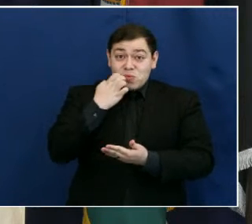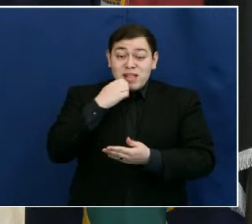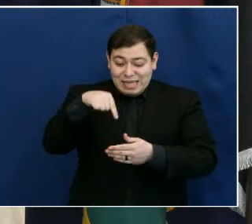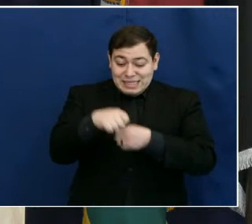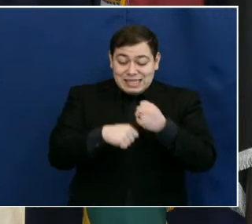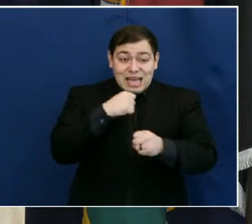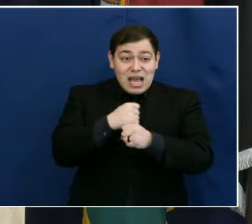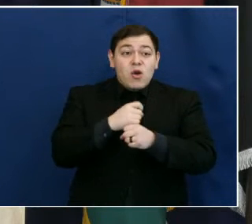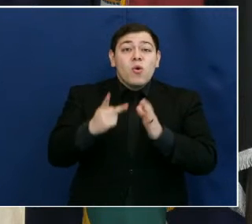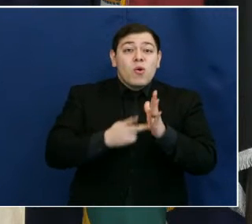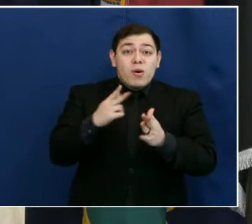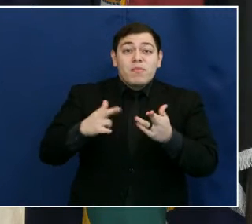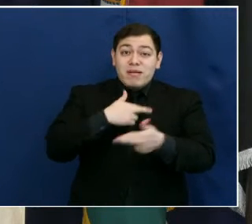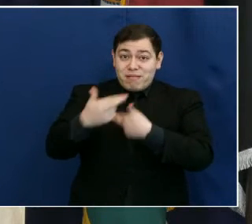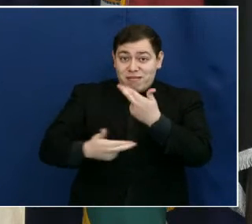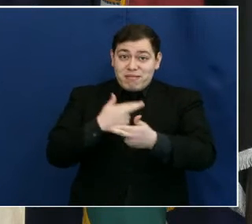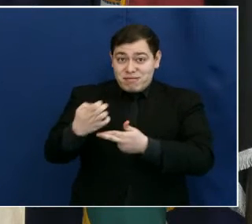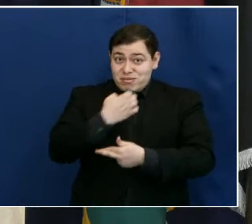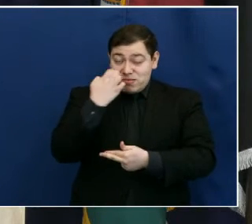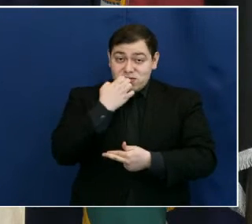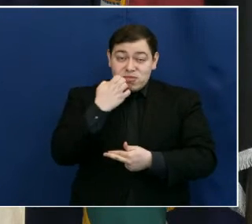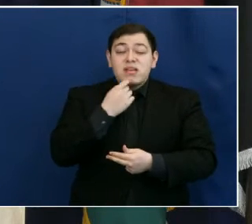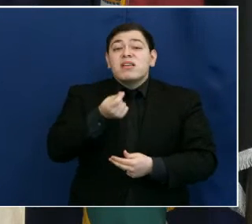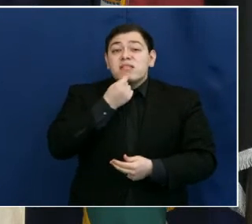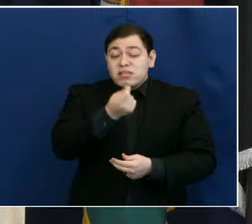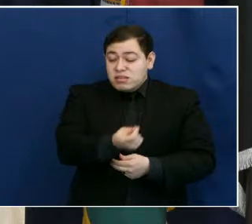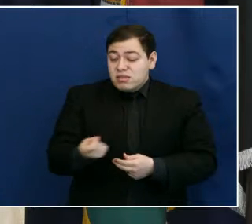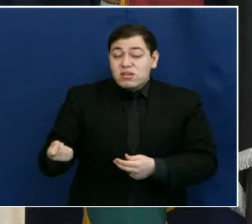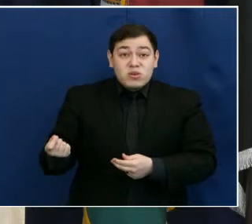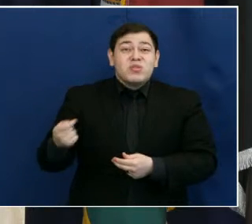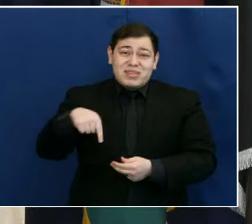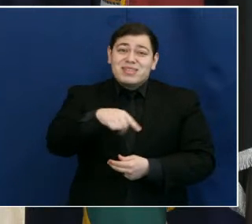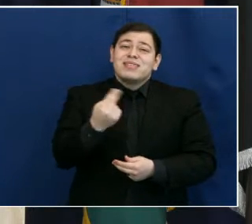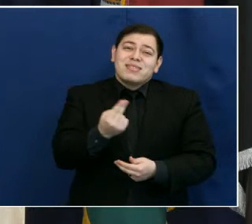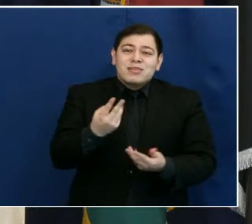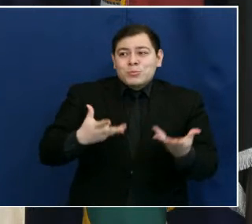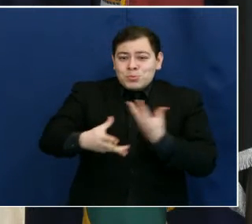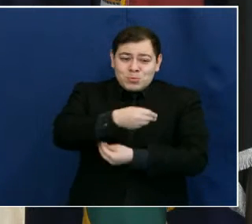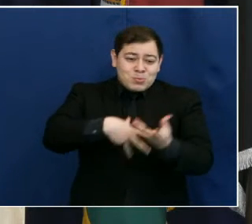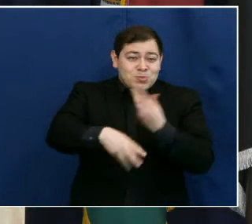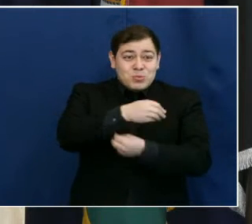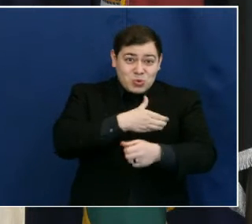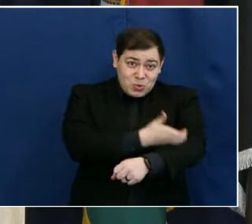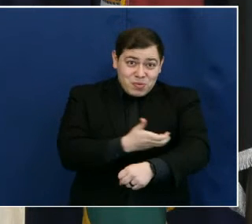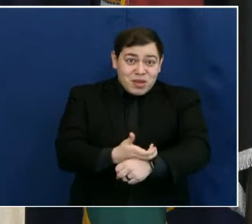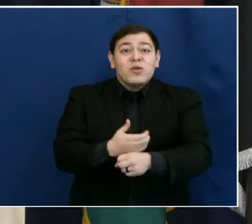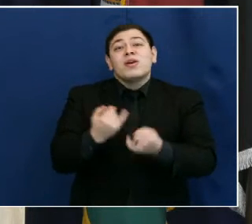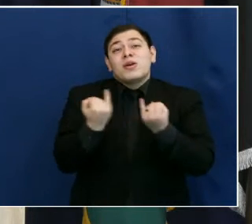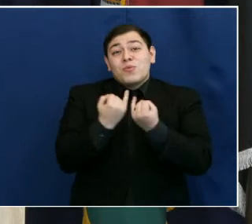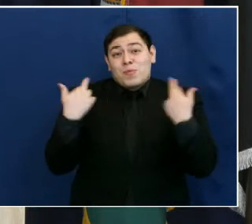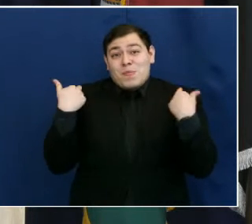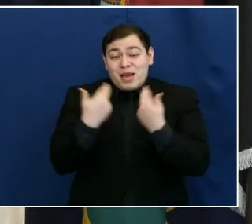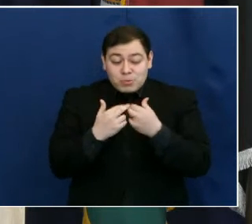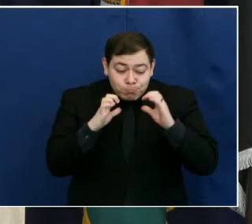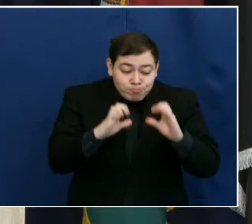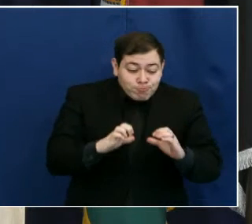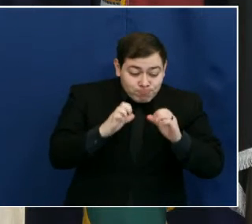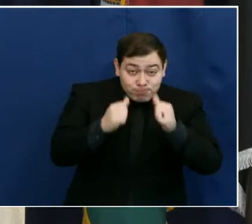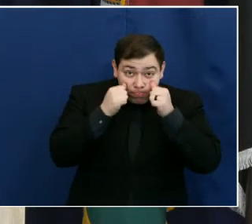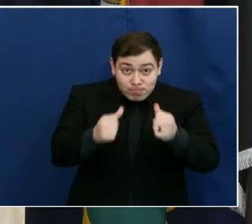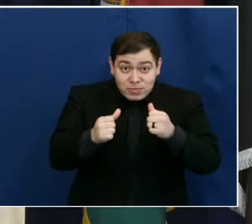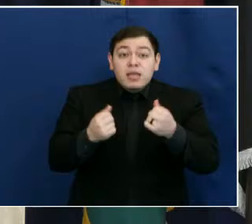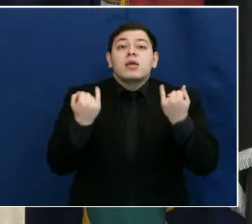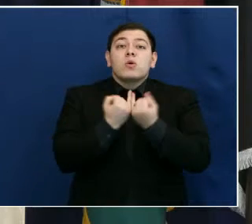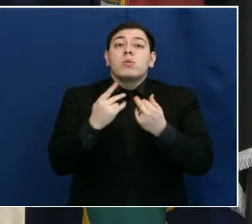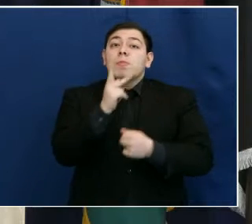año. Nuestros niños necesitan la atención directa de sus maestros, la amistad de sus compañeros de clase, y nuestros padres de familia necesitan